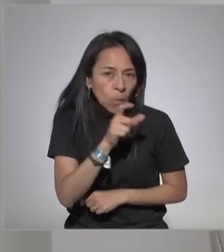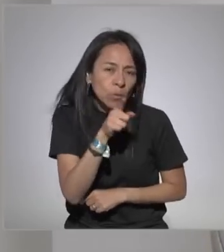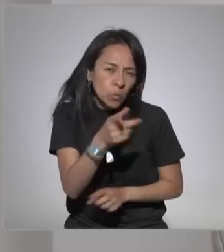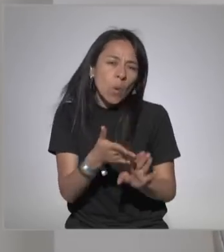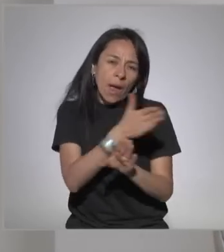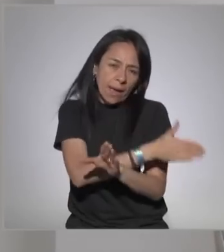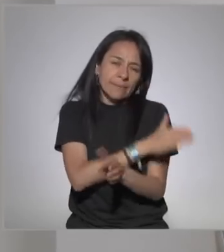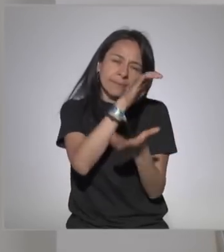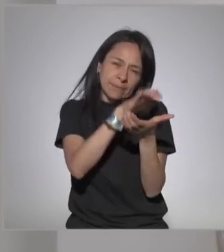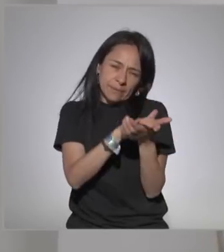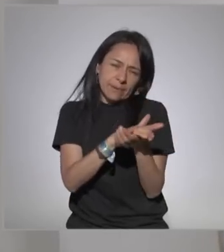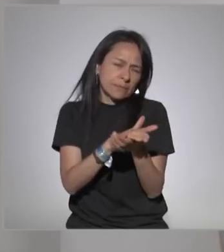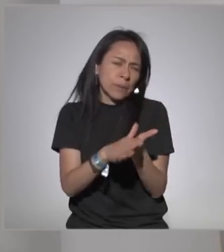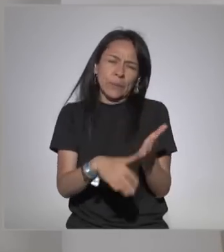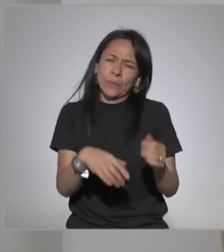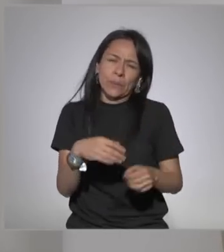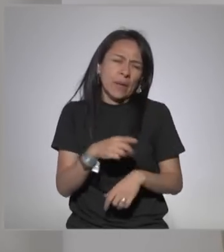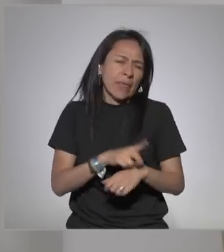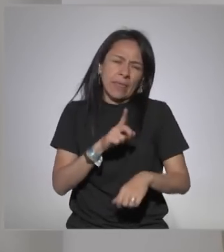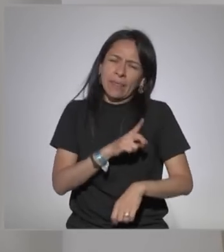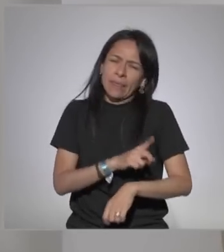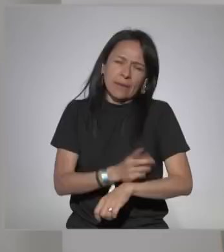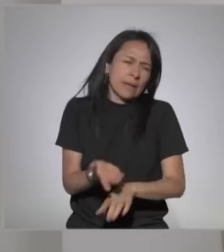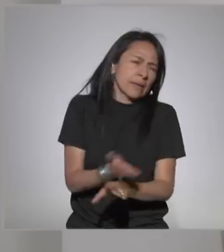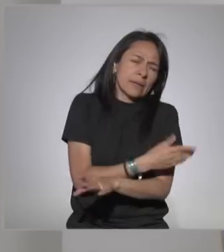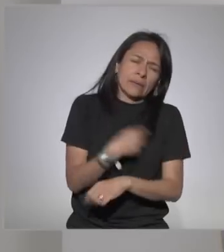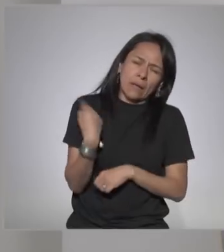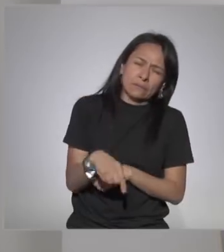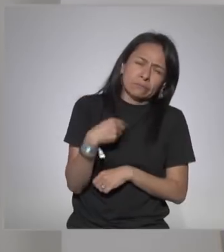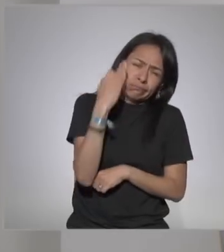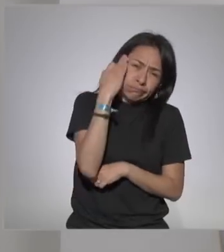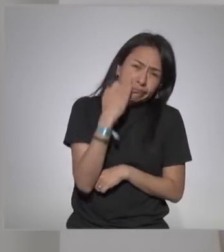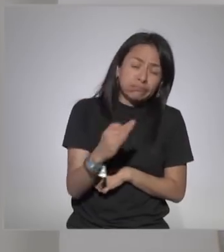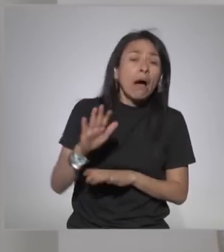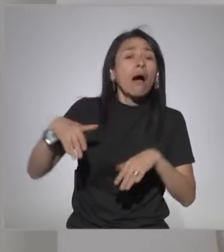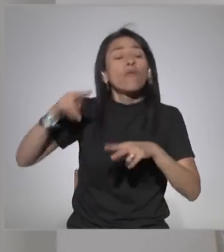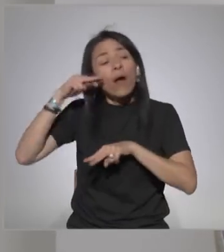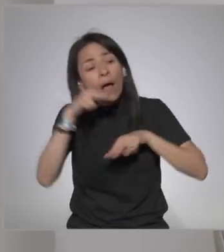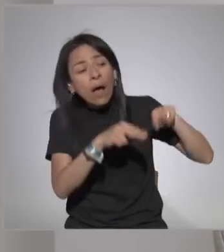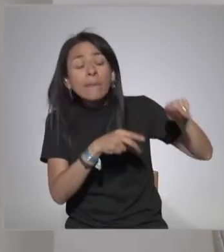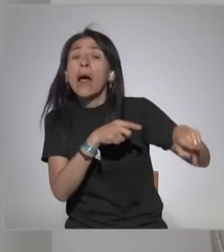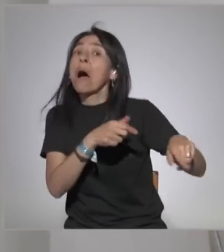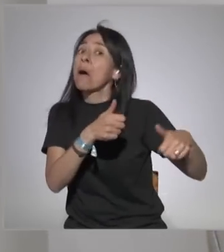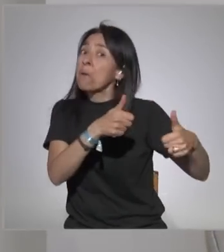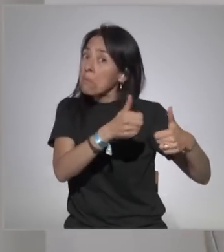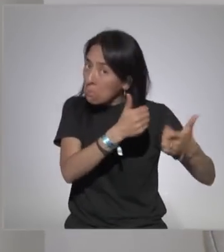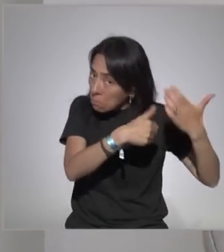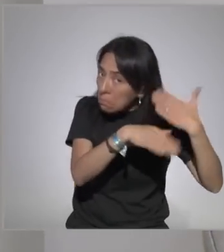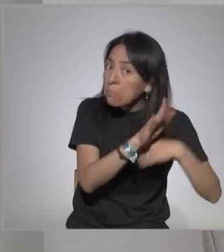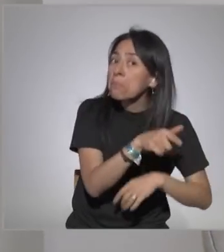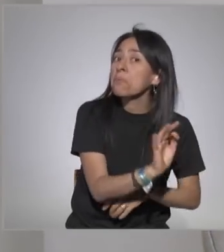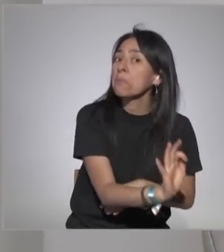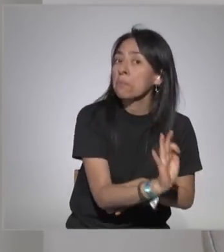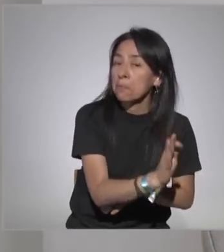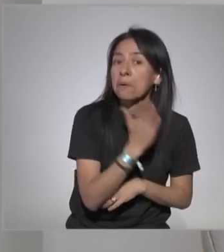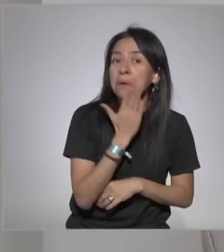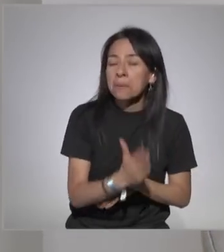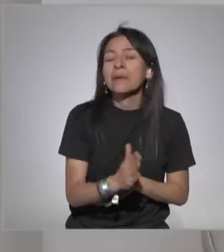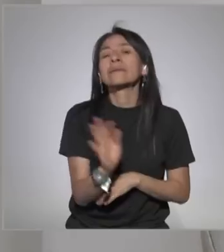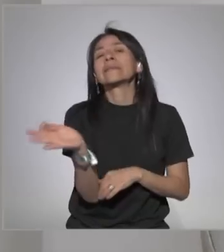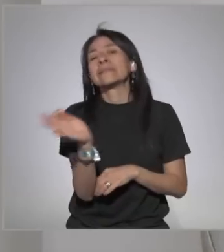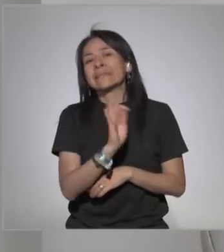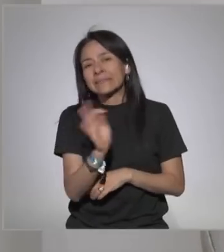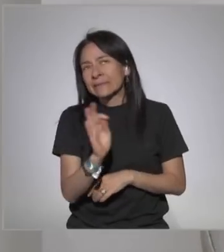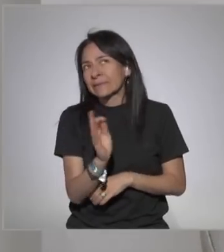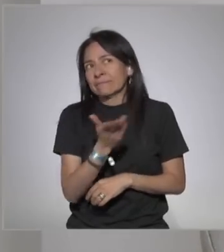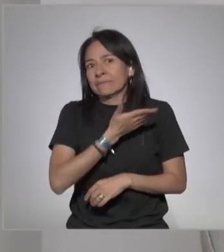es un matrimonio que se ve desde fuera exitoso. Sí. Y que no necesariamente, como lo estaba mencionando Javiera, si alguien llega,